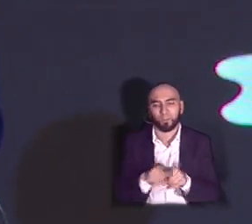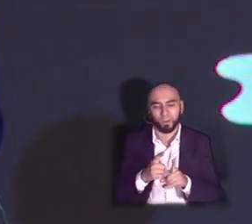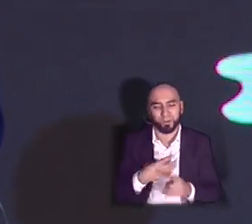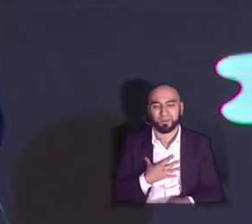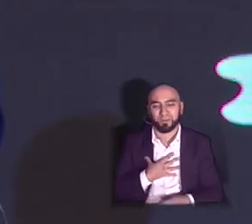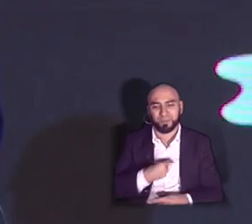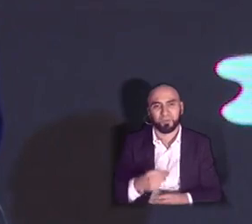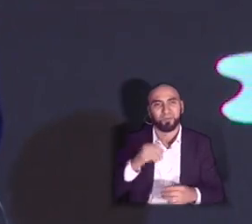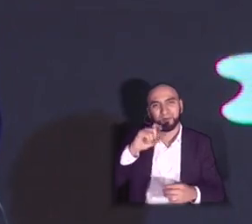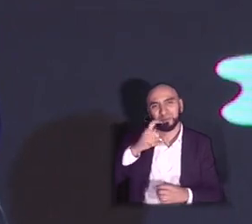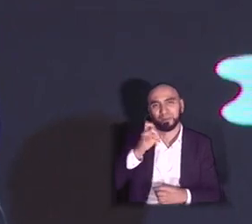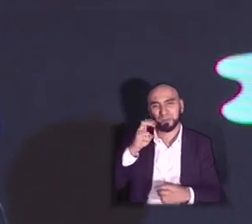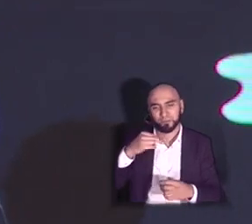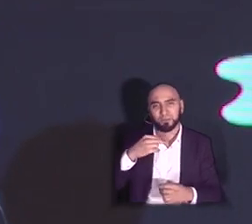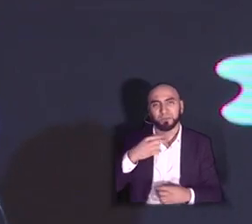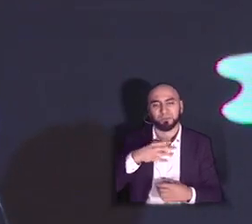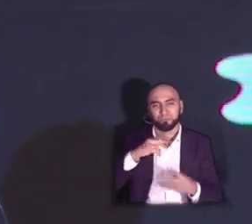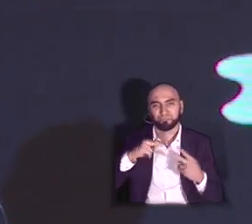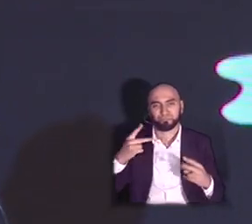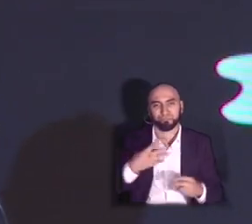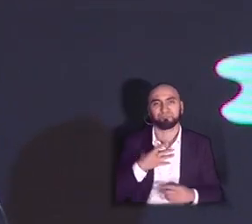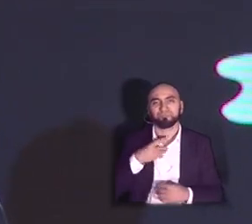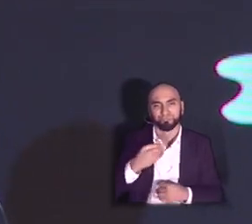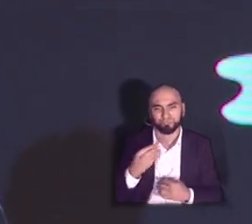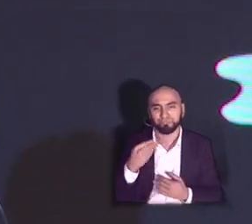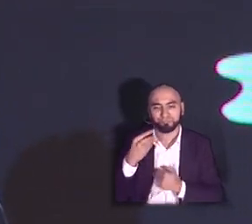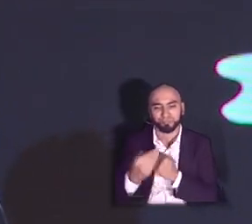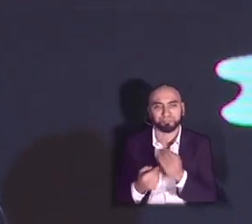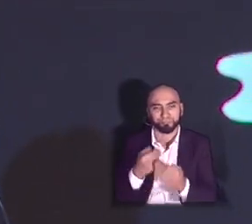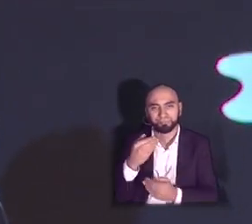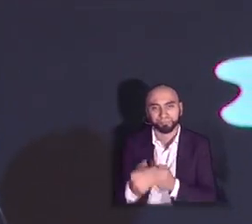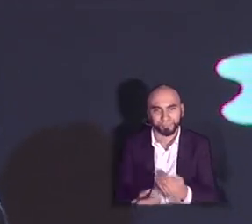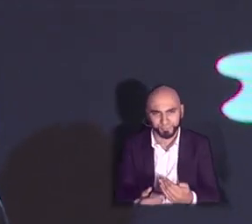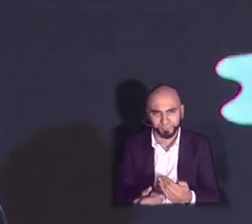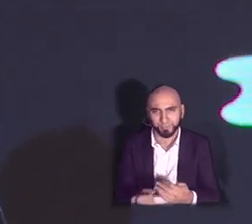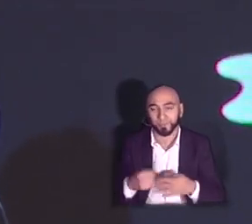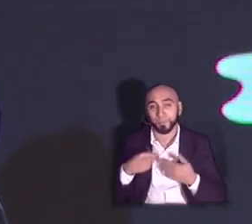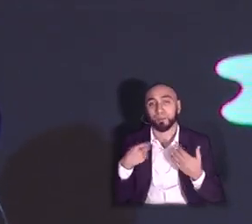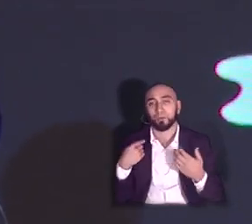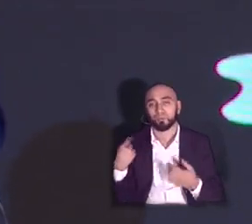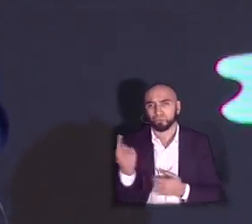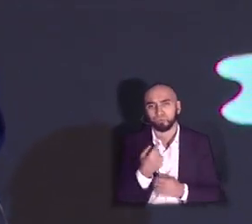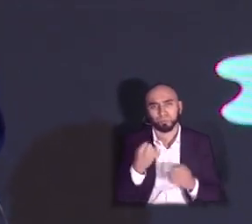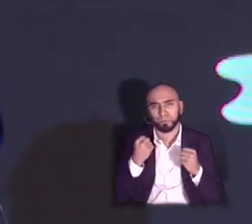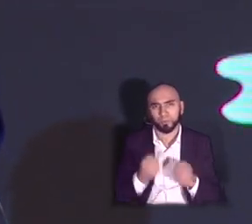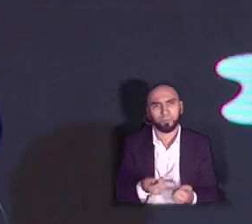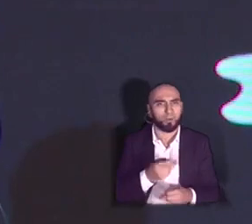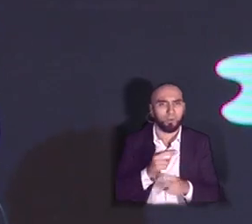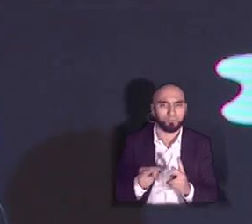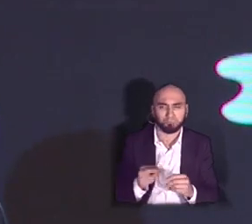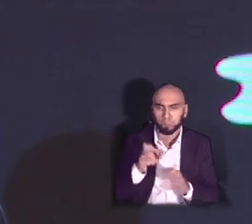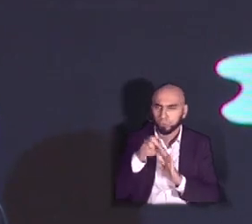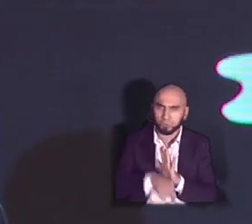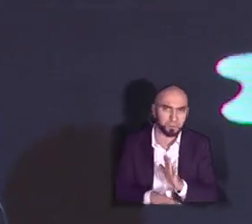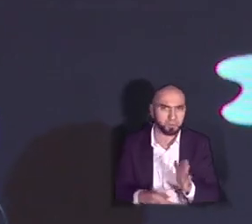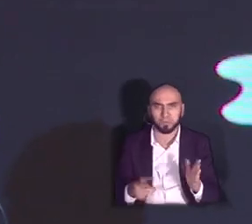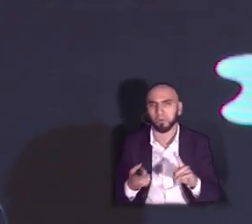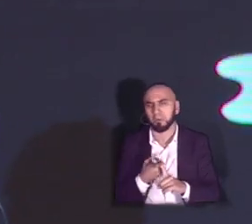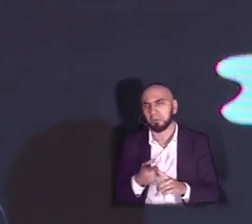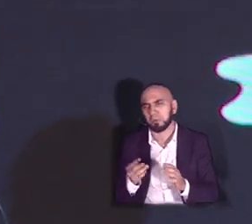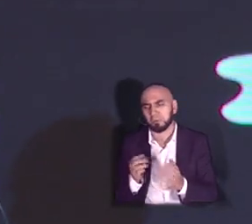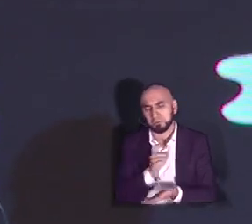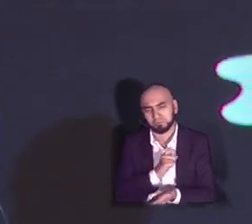podemos establecer objetivos para nosotros, quizás terminar escribir un libro, terminar un proyecto de investigación,